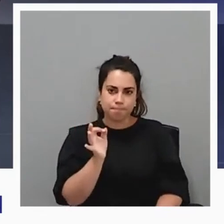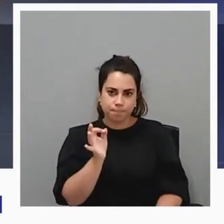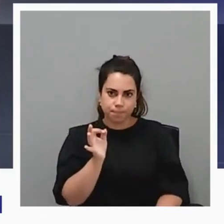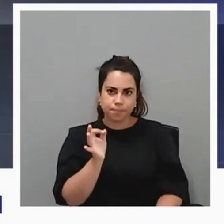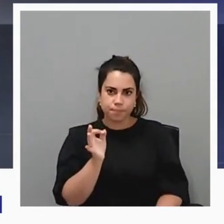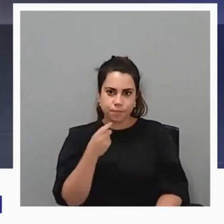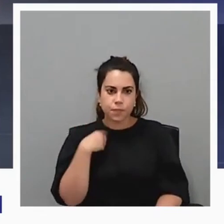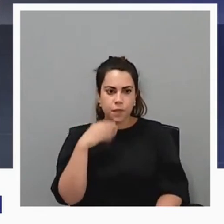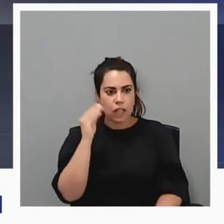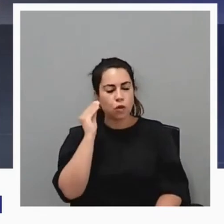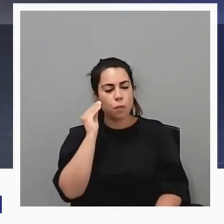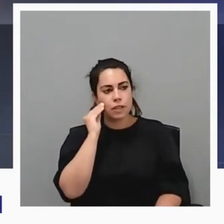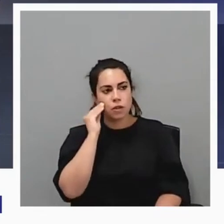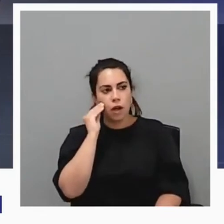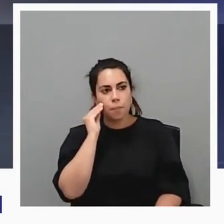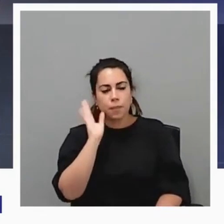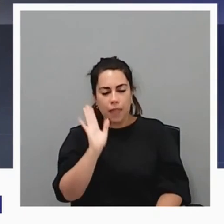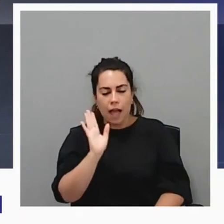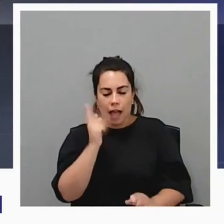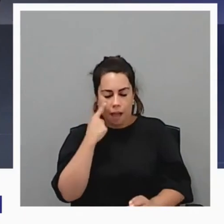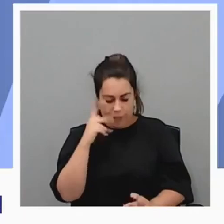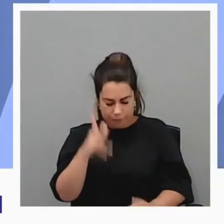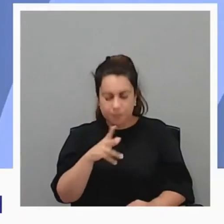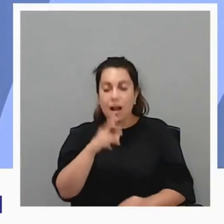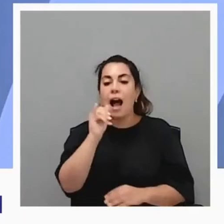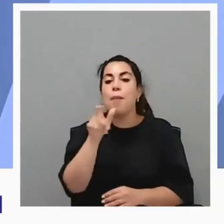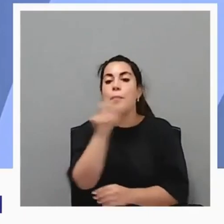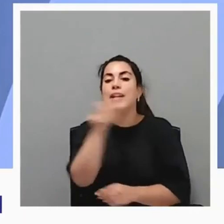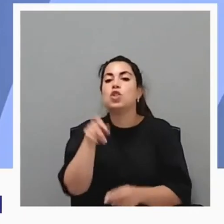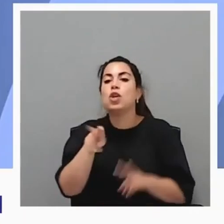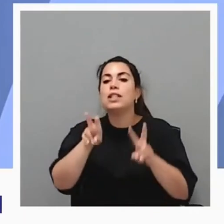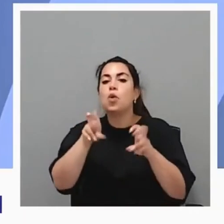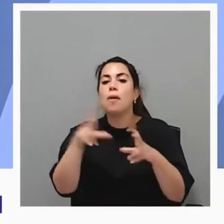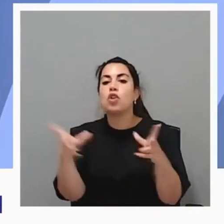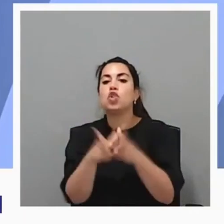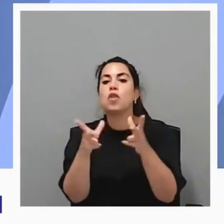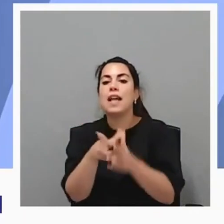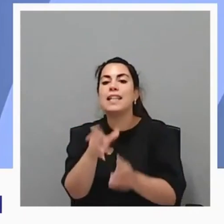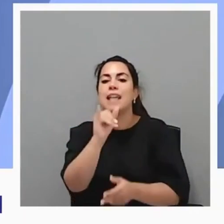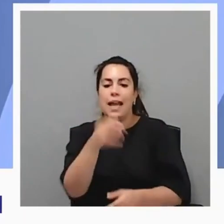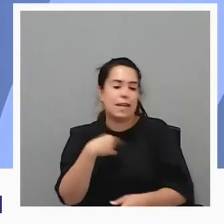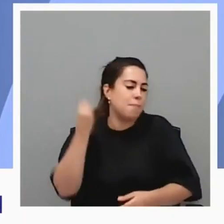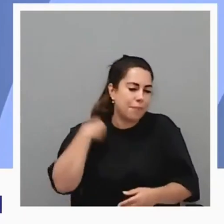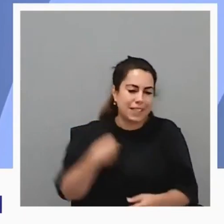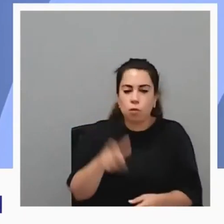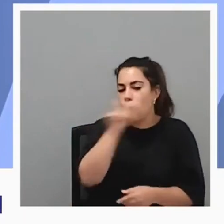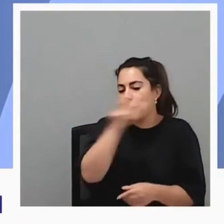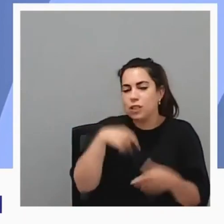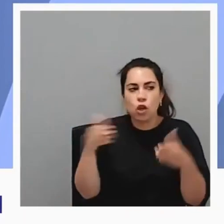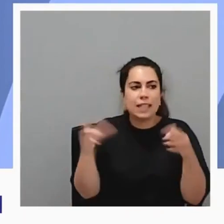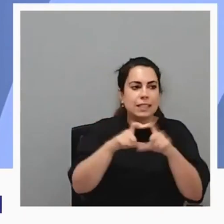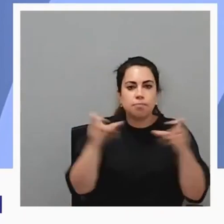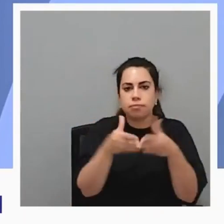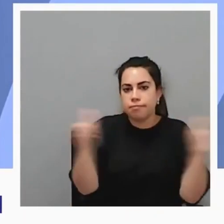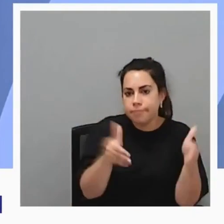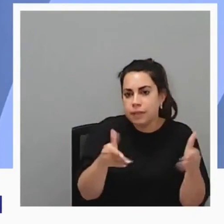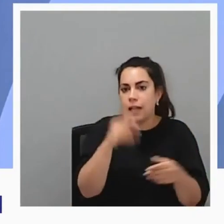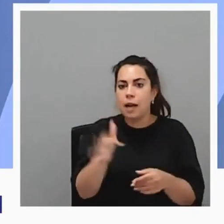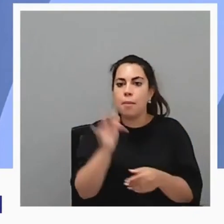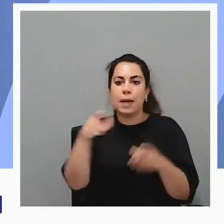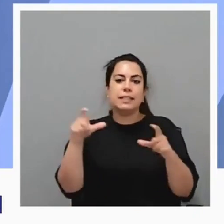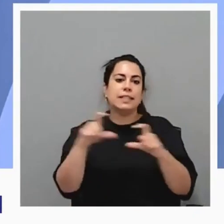si... O sea, hay innovadores sociales, por supuesto. Sí. Lo mismo que hay emprendedores sociales. Sí. Lo mismo que hay empresas sociales. Lo mismo